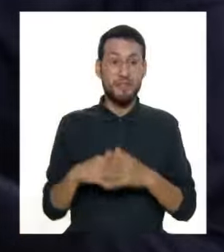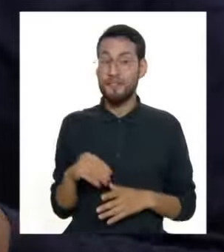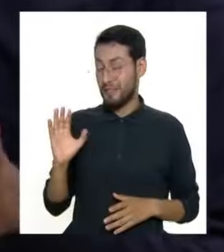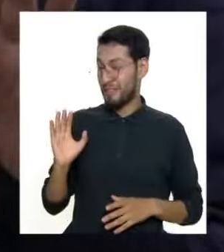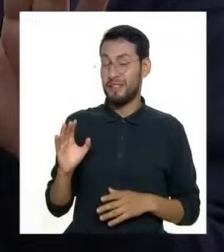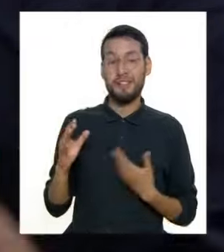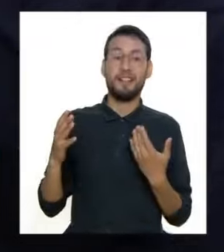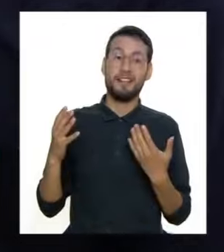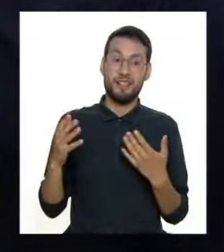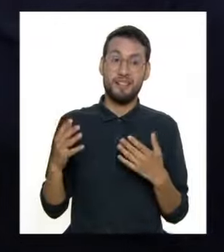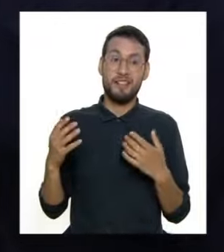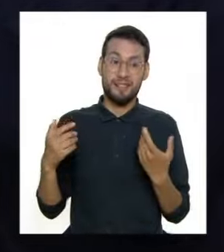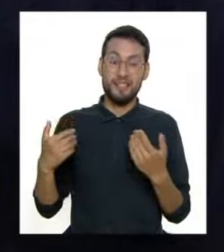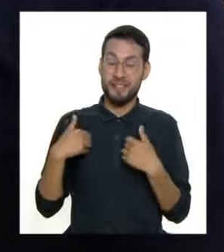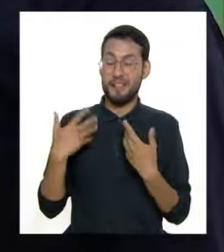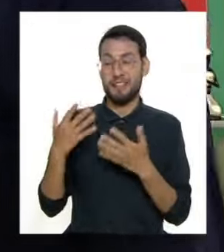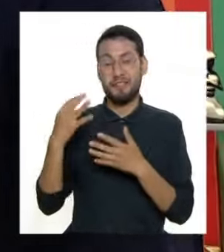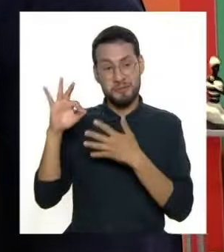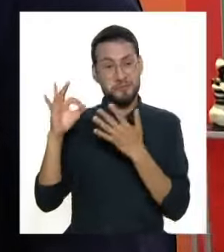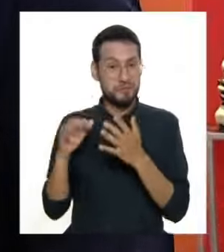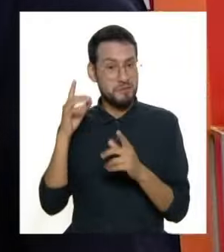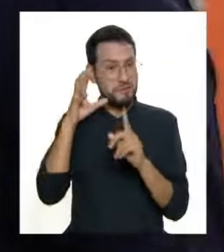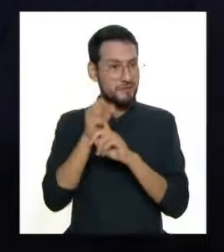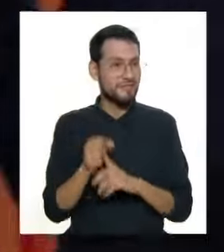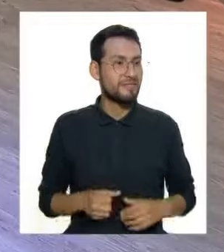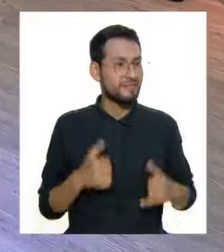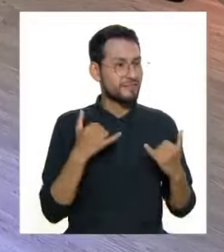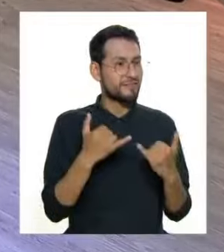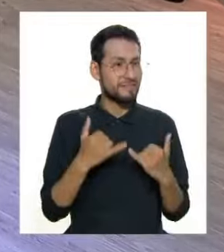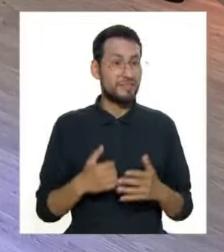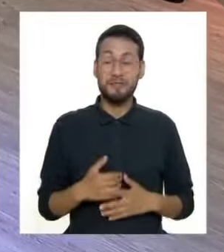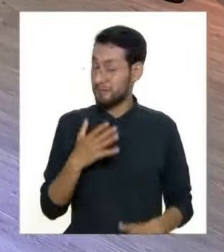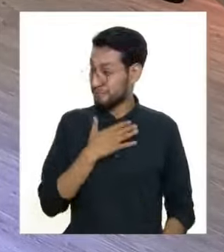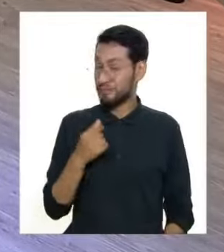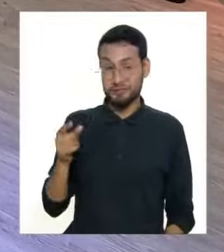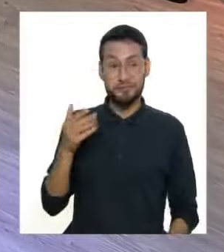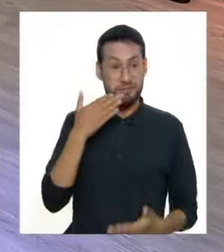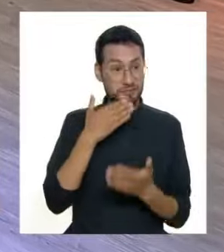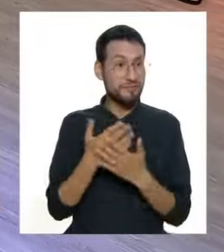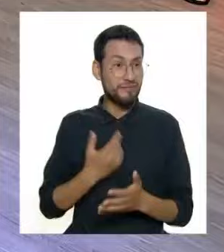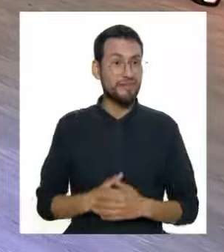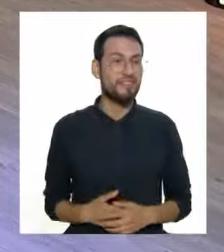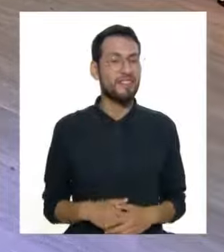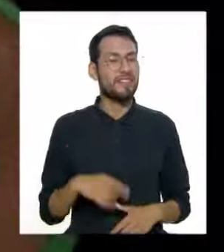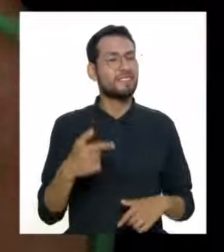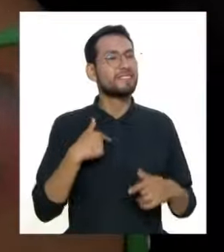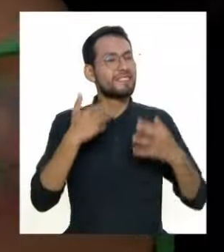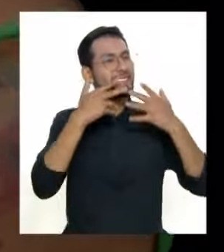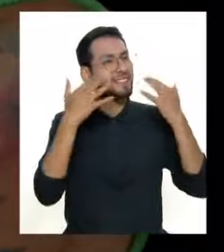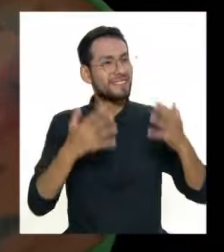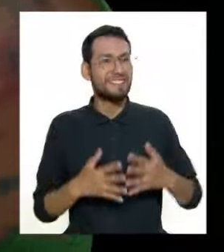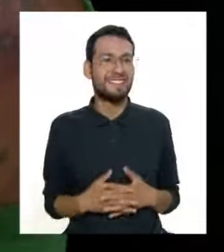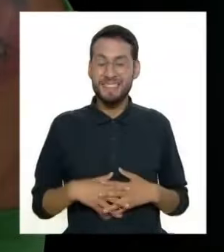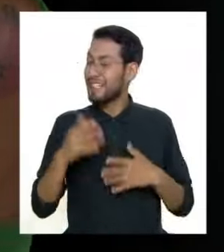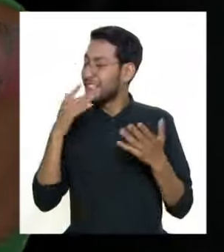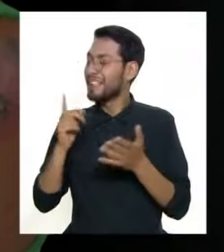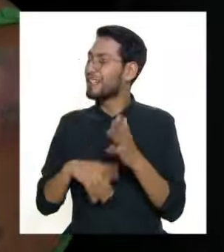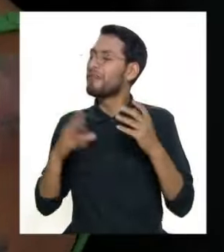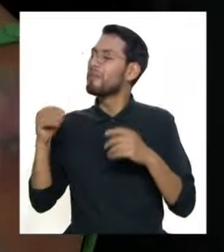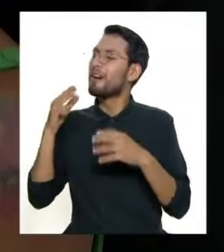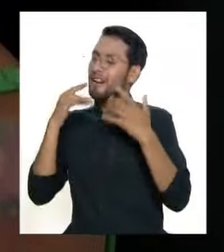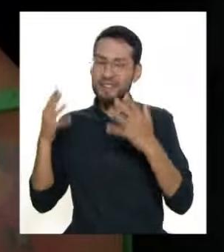tal mérito? De las que soñaban. Ajá, muy bien. Vamos a preguntar por acá. Eso me gusta. Tú, sí es. Cuéntanos. La felicidad. Sí, la felicidad. ¿Por